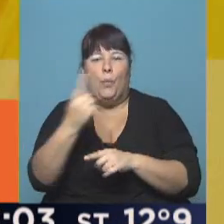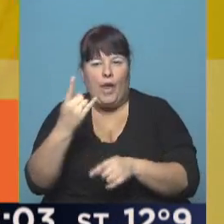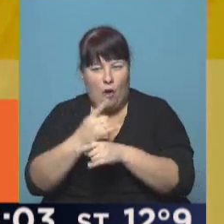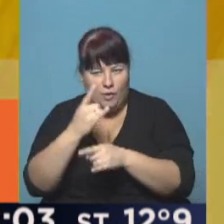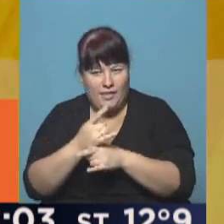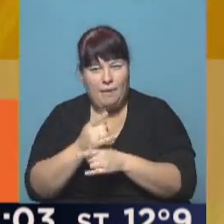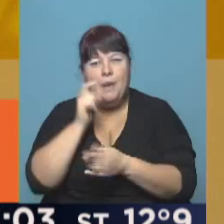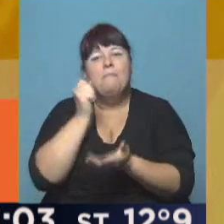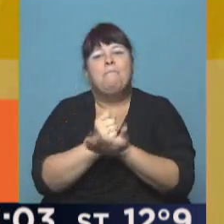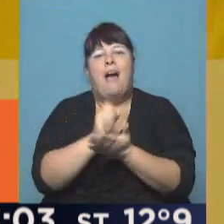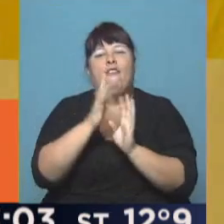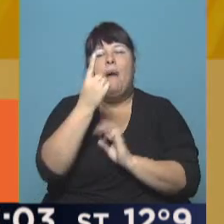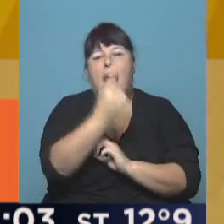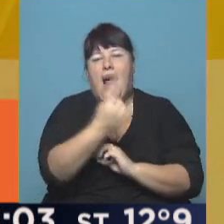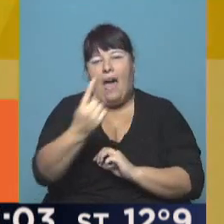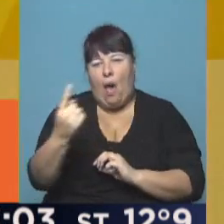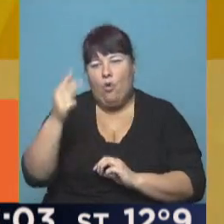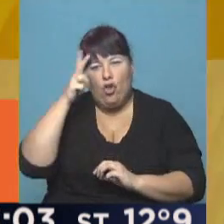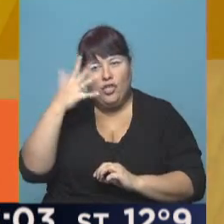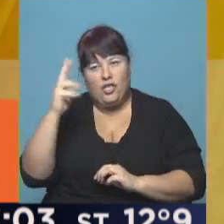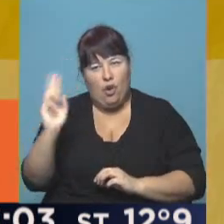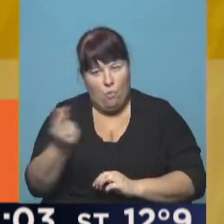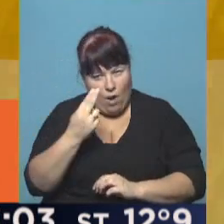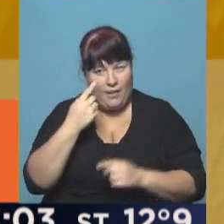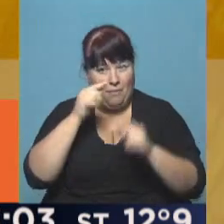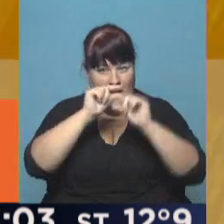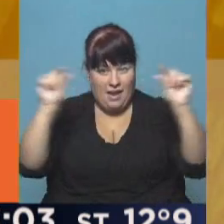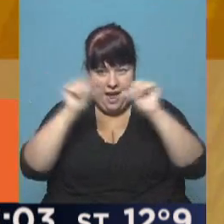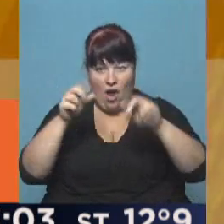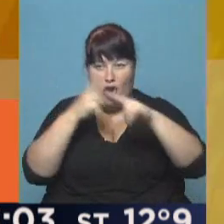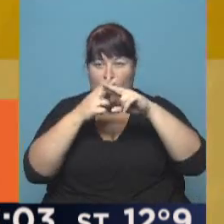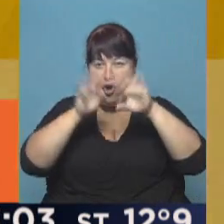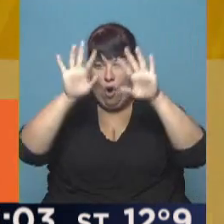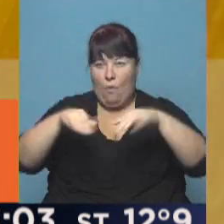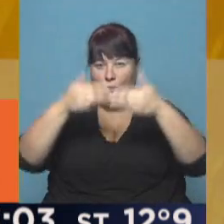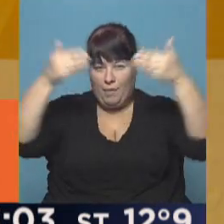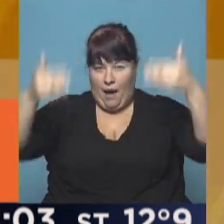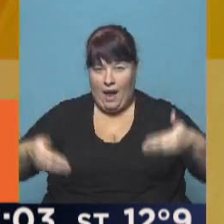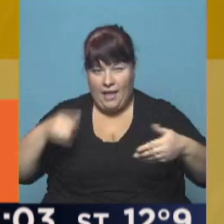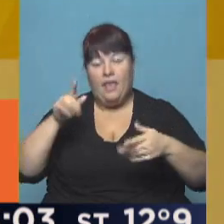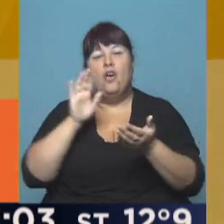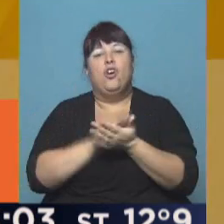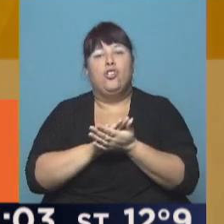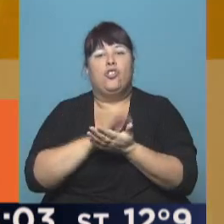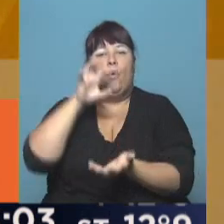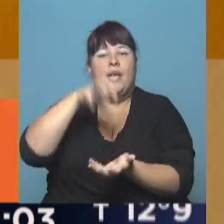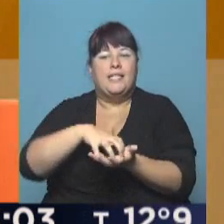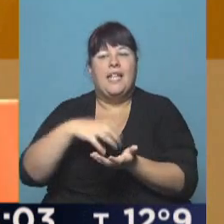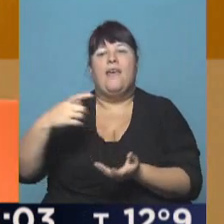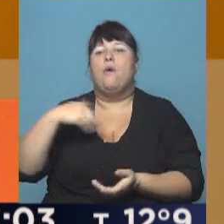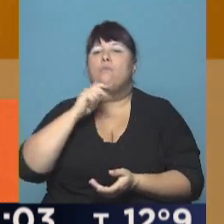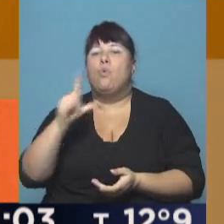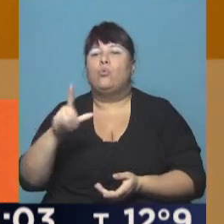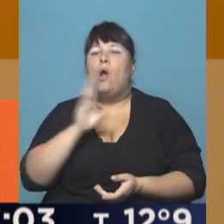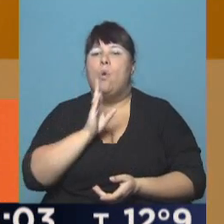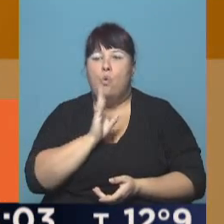que simbólicamente significan las 85 almas que vemos aquí en este muro que tiene que ver con la sede de la Mutual